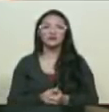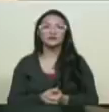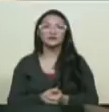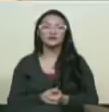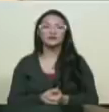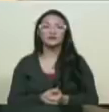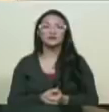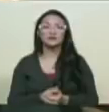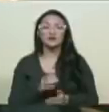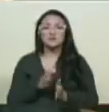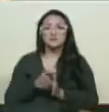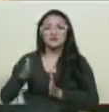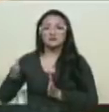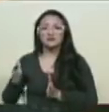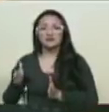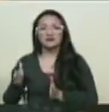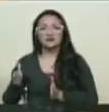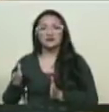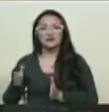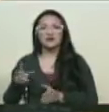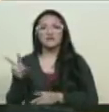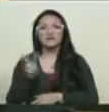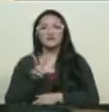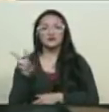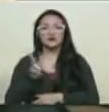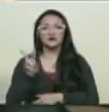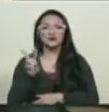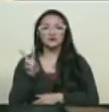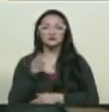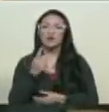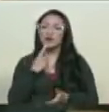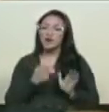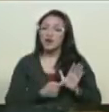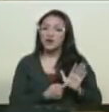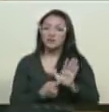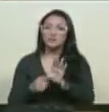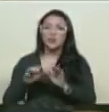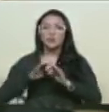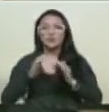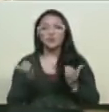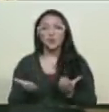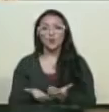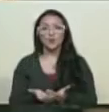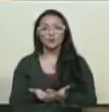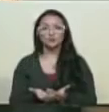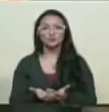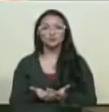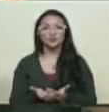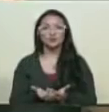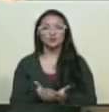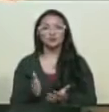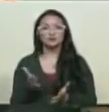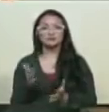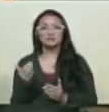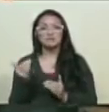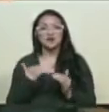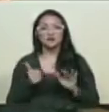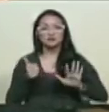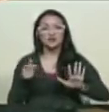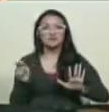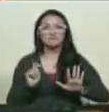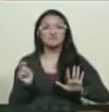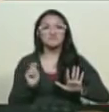vecina. Y en este sentido, Venezuela le da un ejemplo al mundo, puesto que en menos de